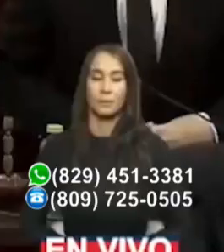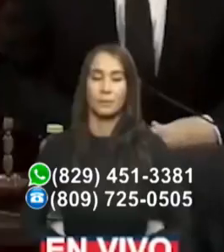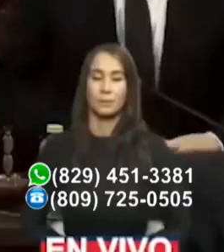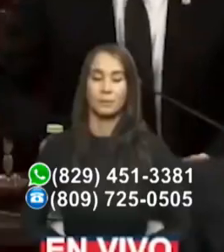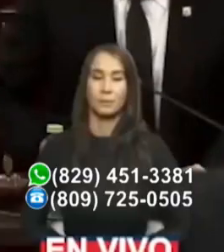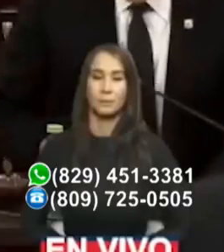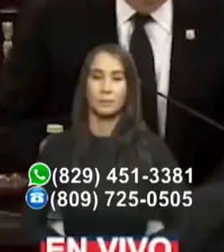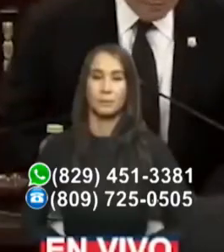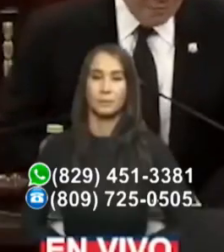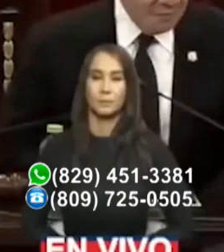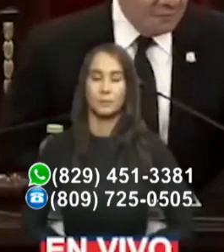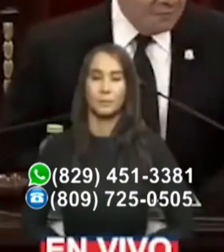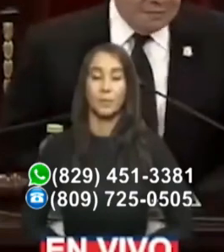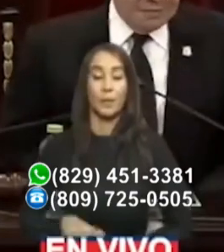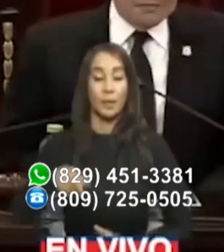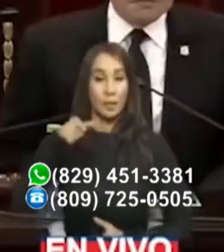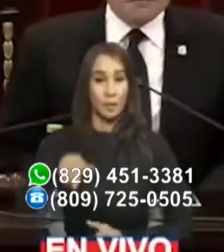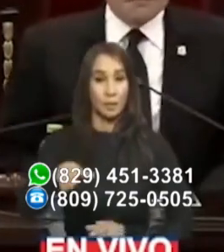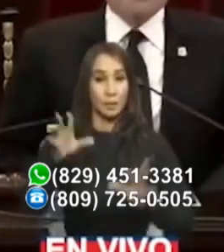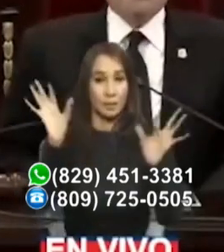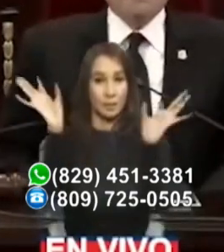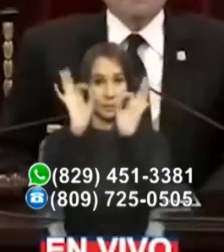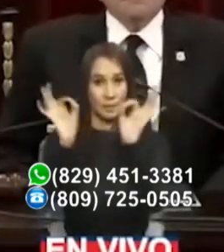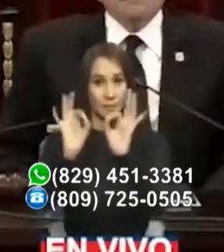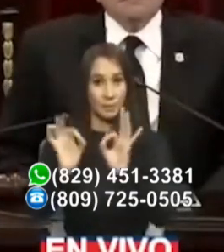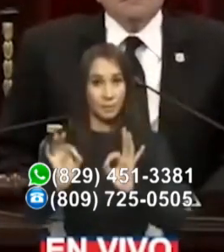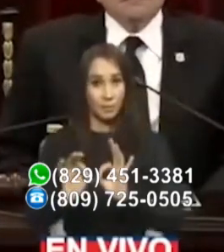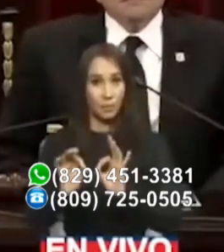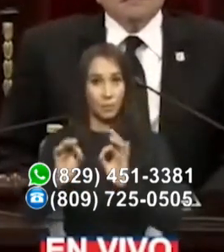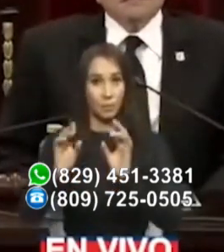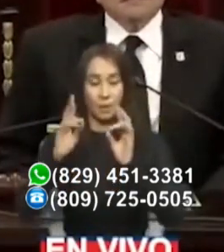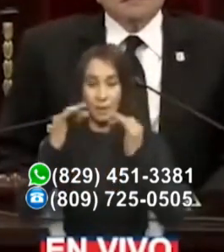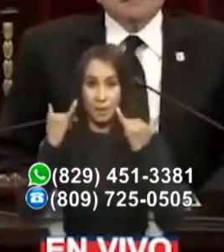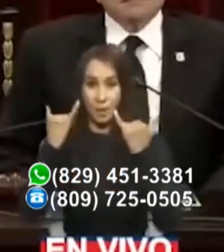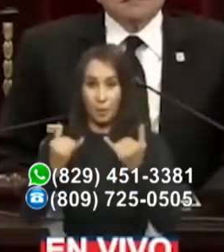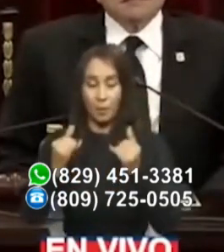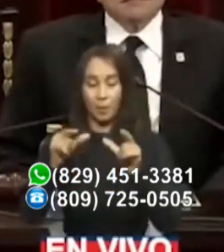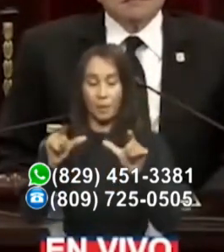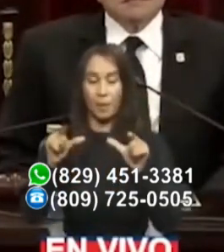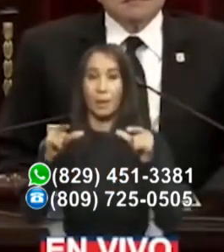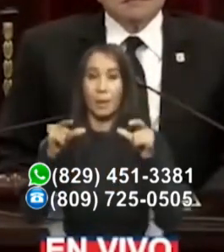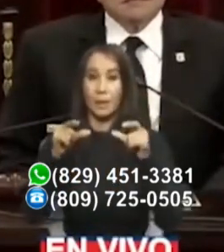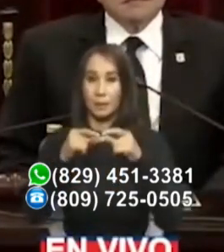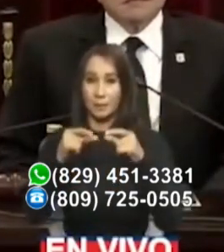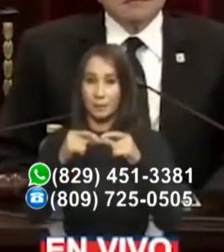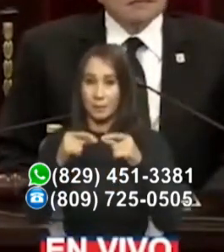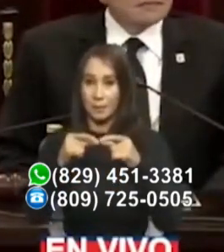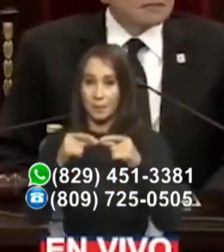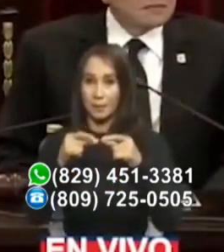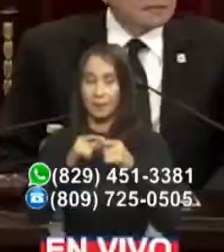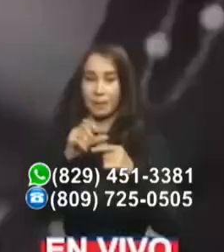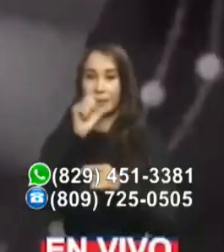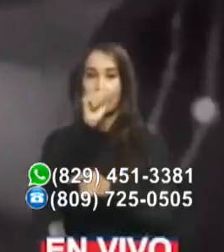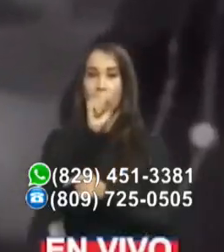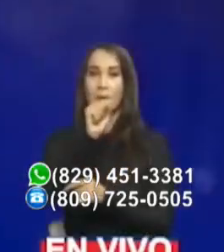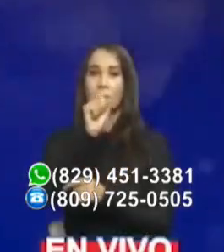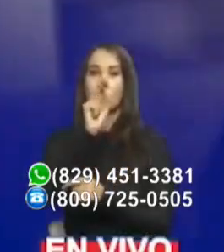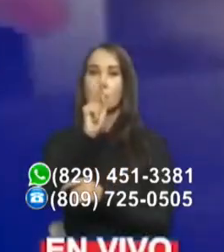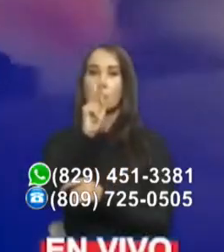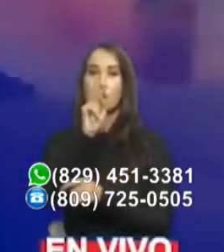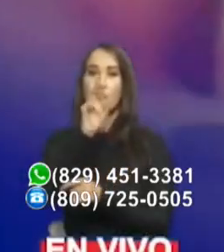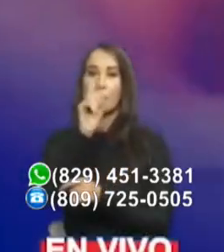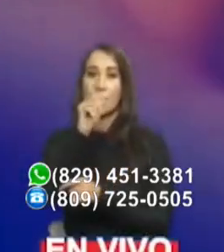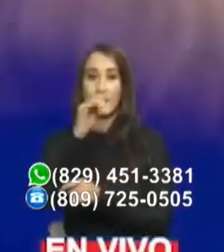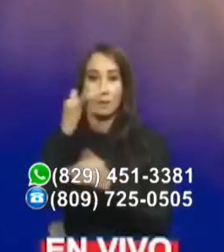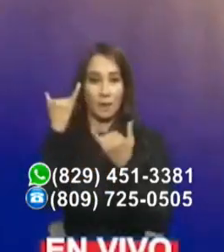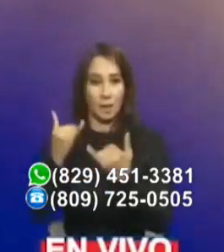al Congreso, y más adelante pues estaremos informándole sobre las actividades del presidente. Adelante, Francis.